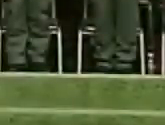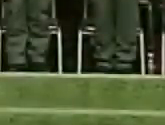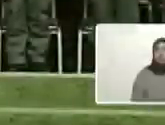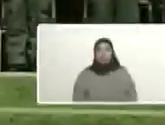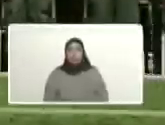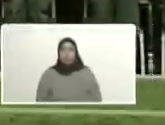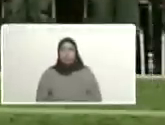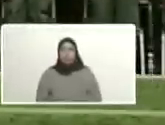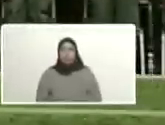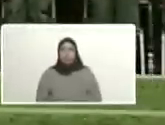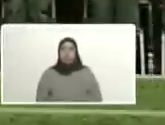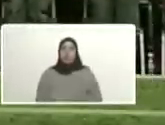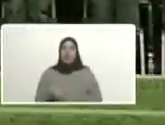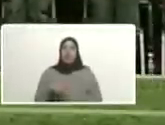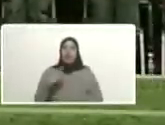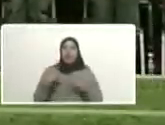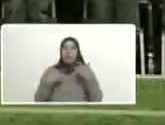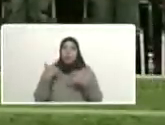operativas,